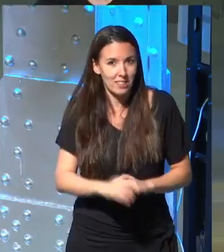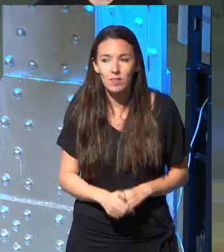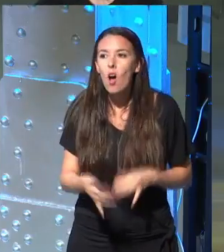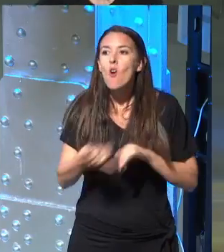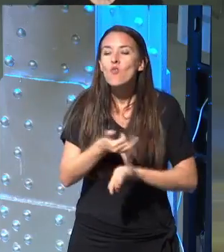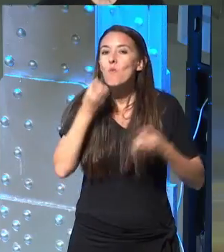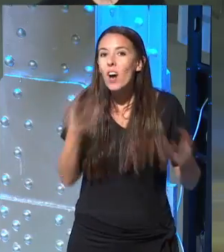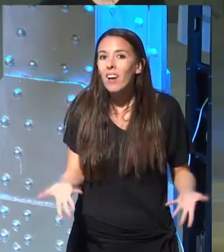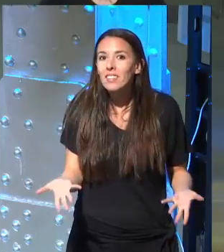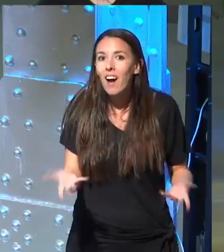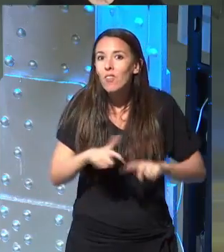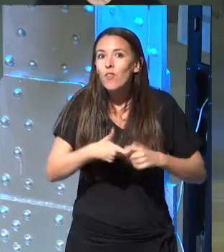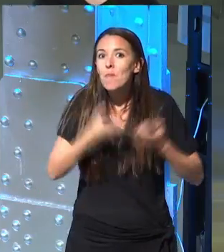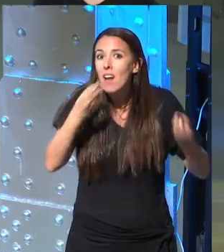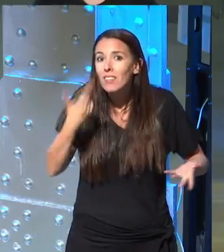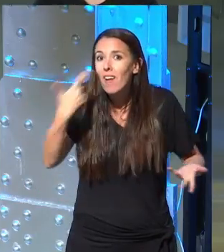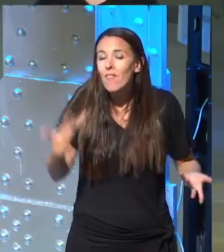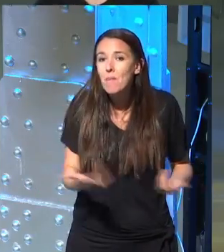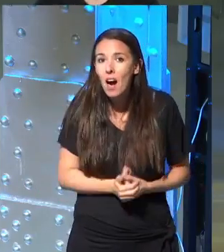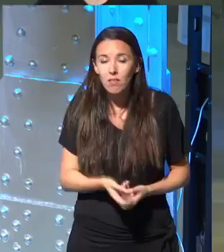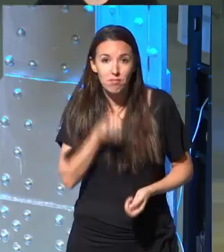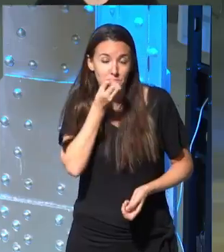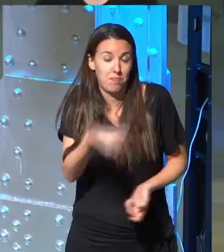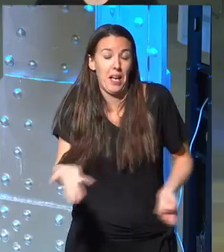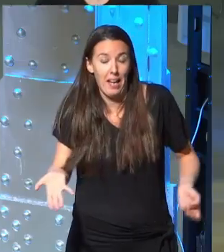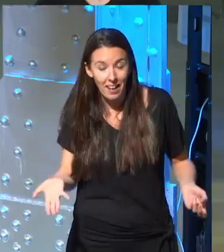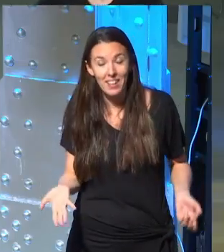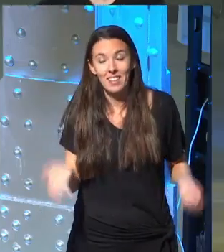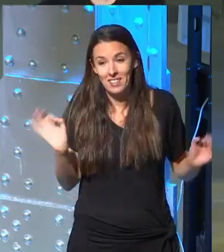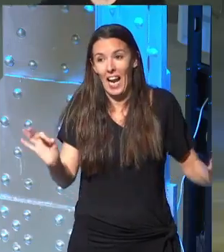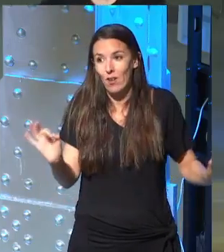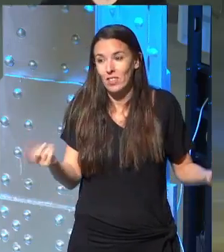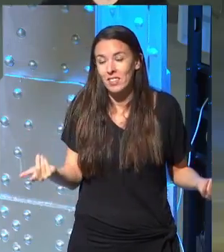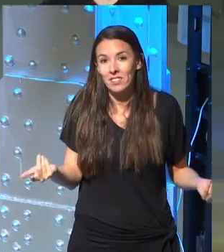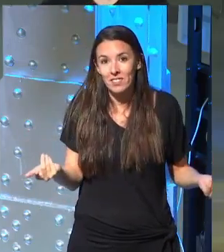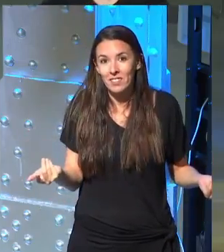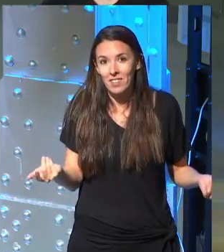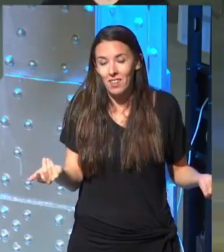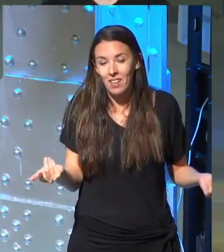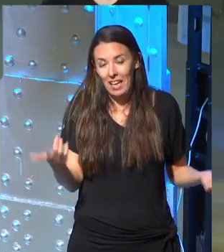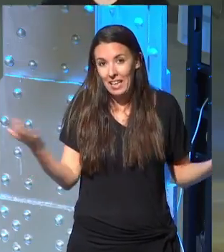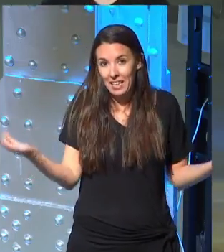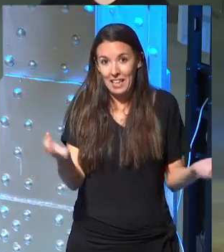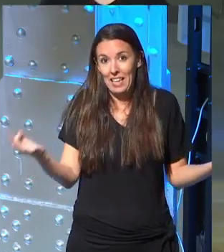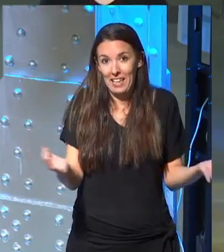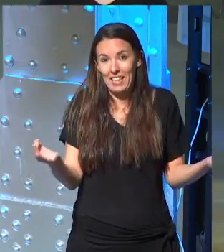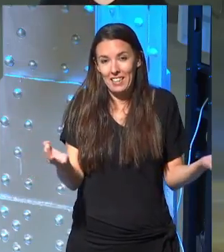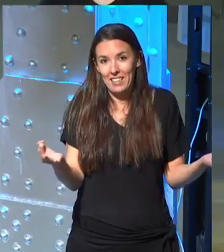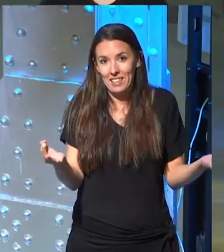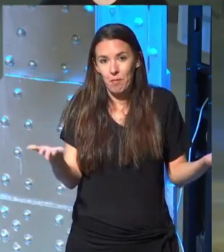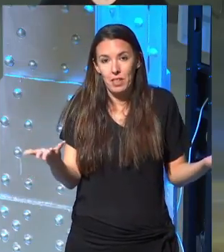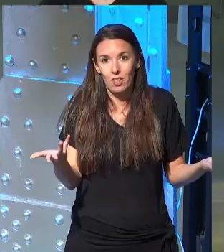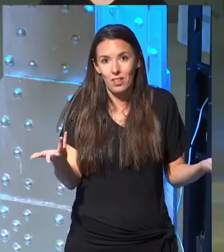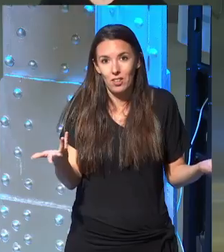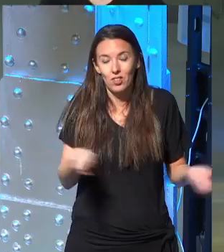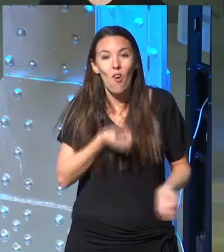mujer cómo lo lleva? ¿Cómo lo lleva tu familia? ¿La fama? No, bien, muy bien. A ver, claro. Es que claro, lo que pasa es que